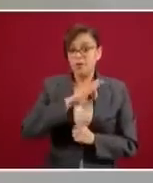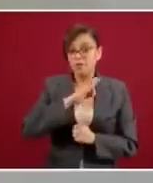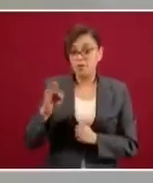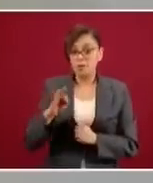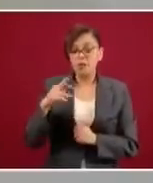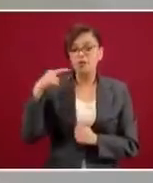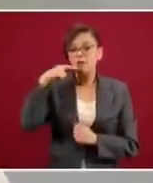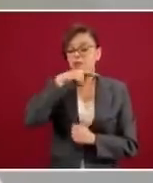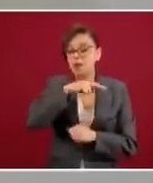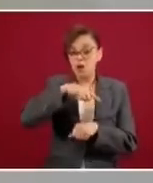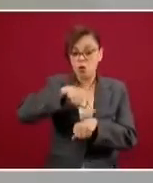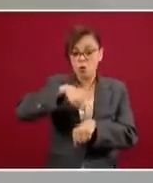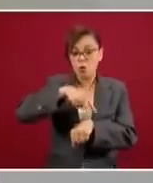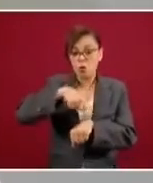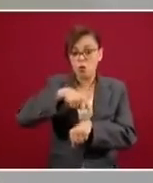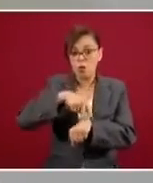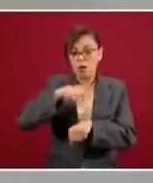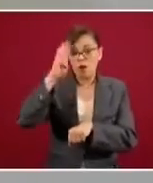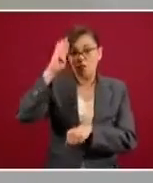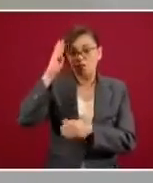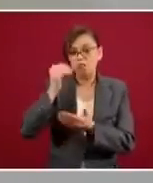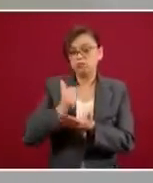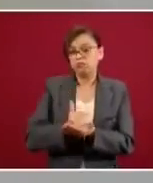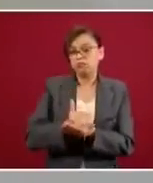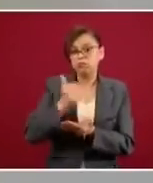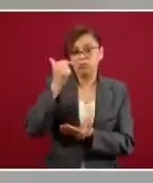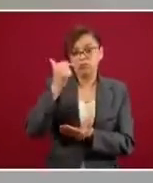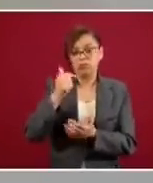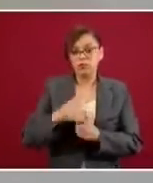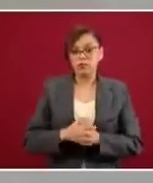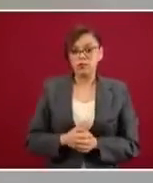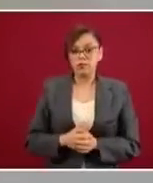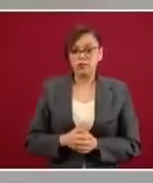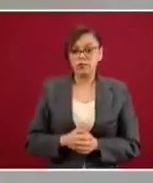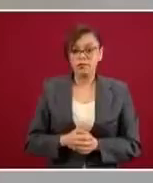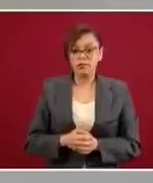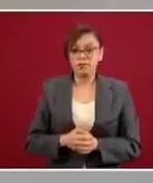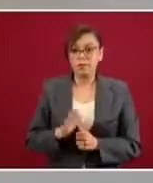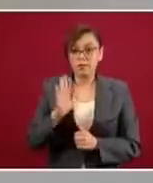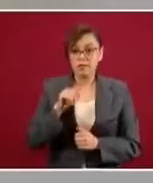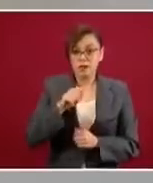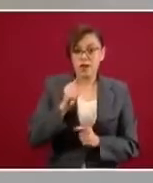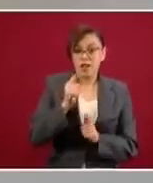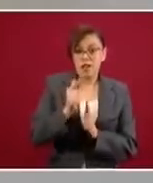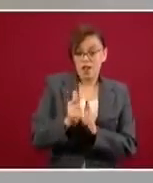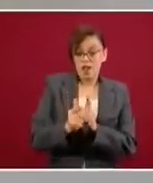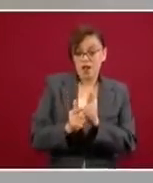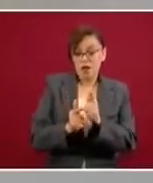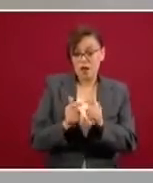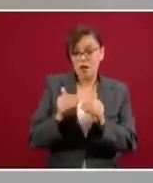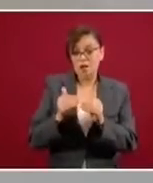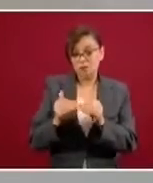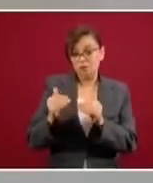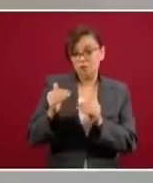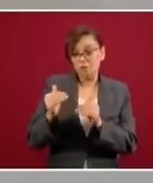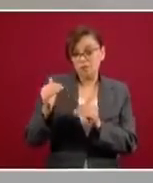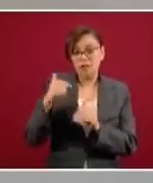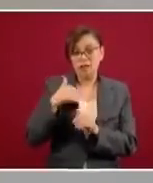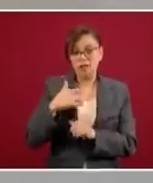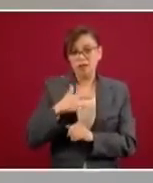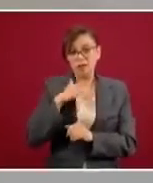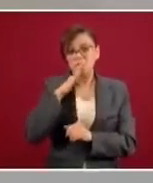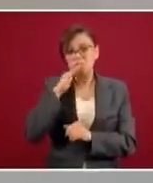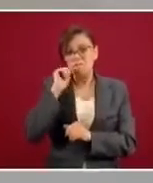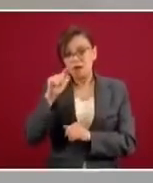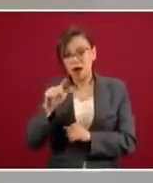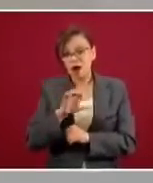horas. Es decir, no es algo progresivo que lentamente me voy sintiendo cada vez más mal y